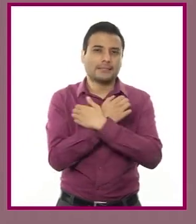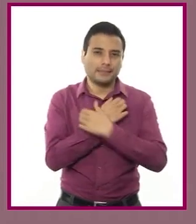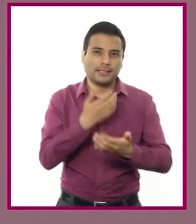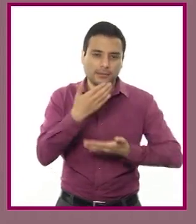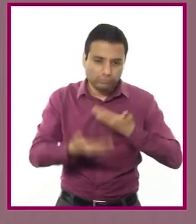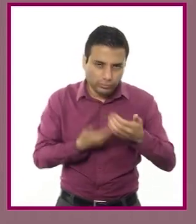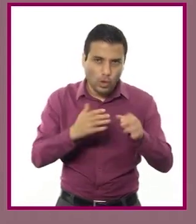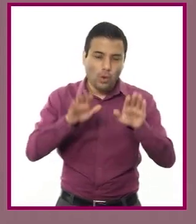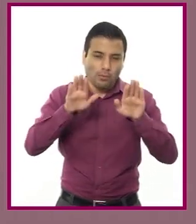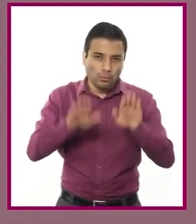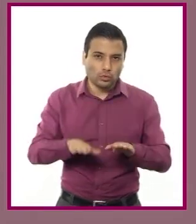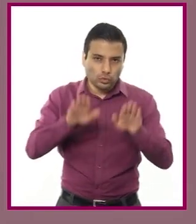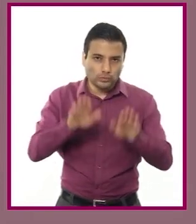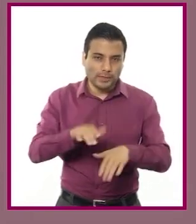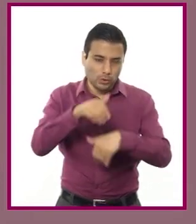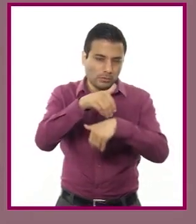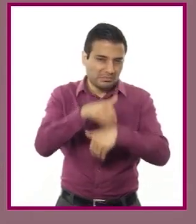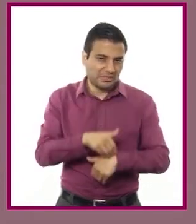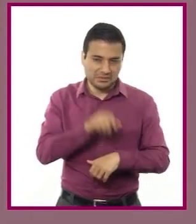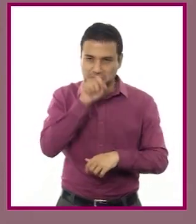musulmán y las leyes civiles.